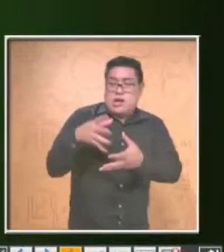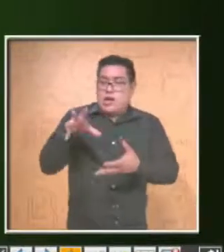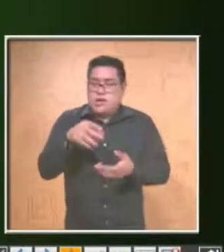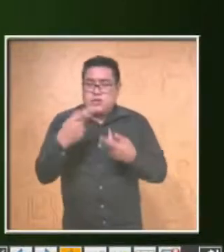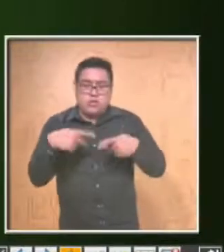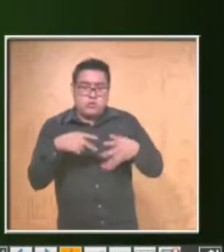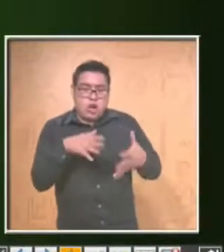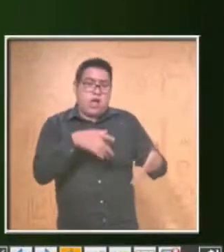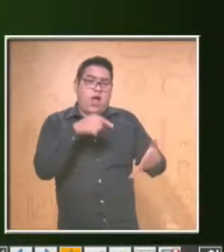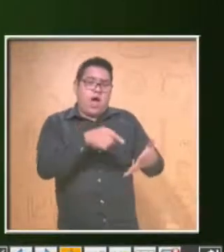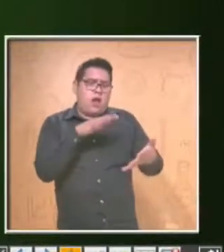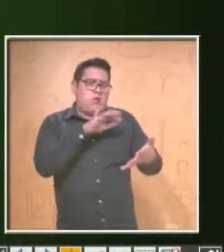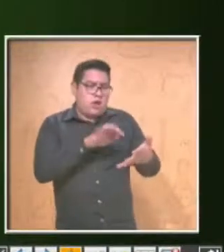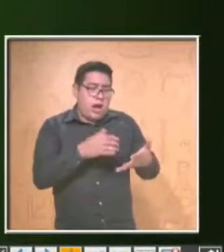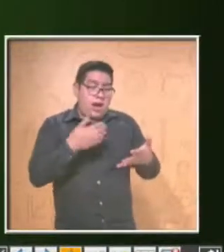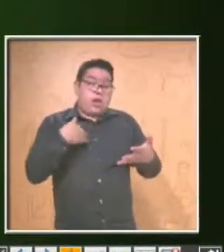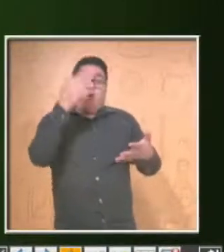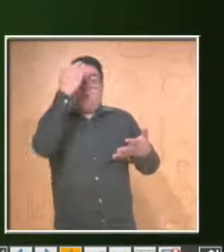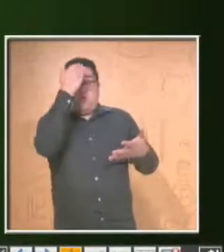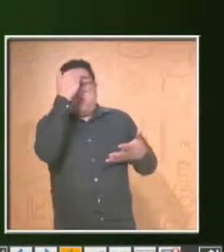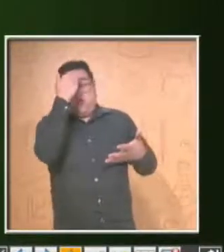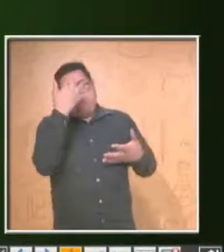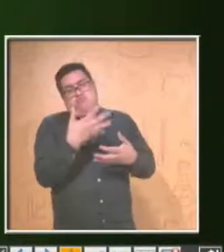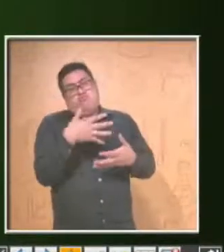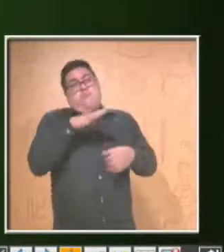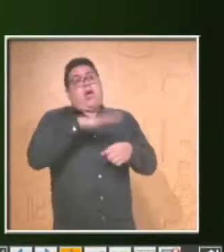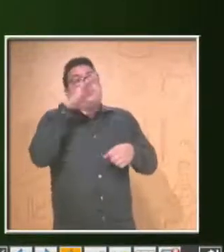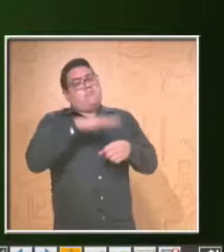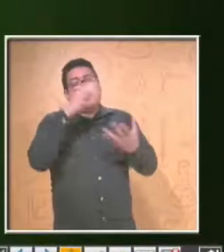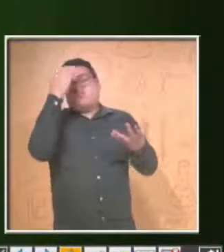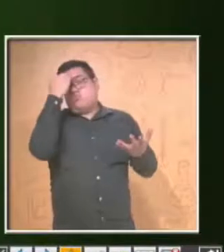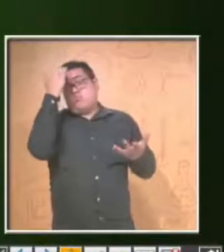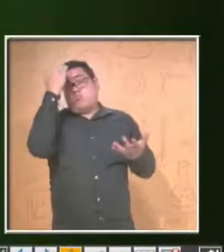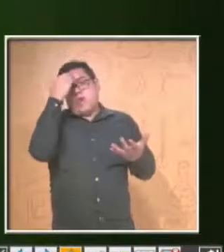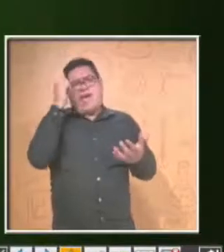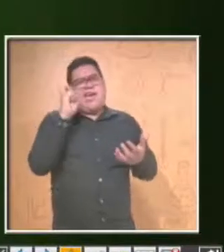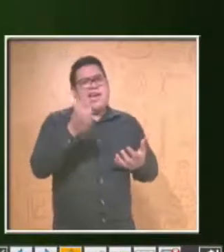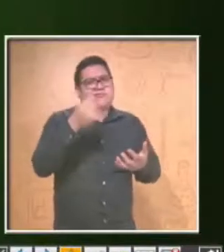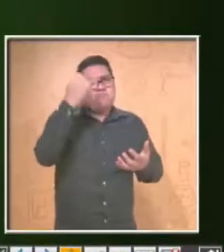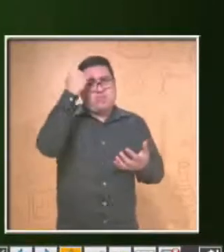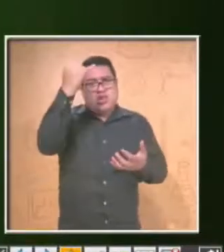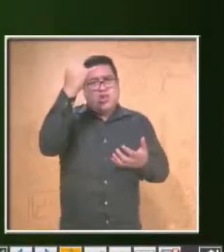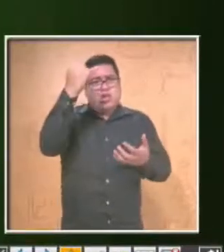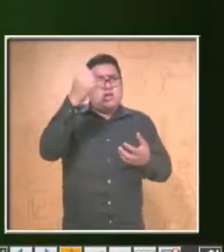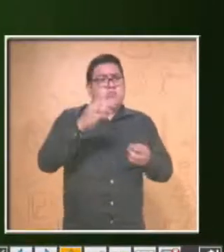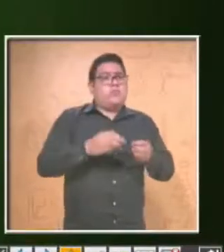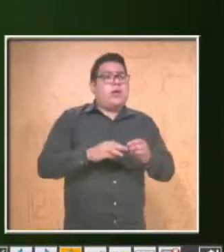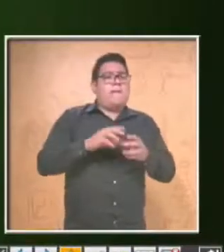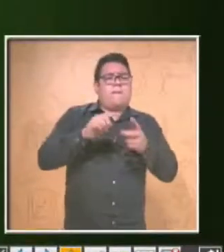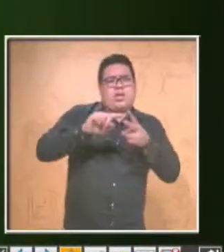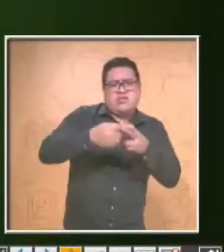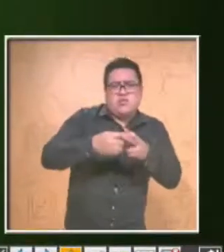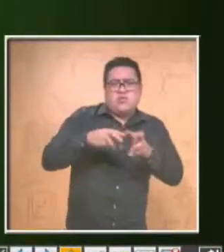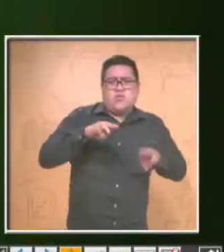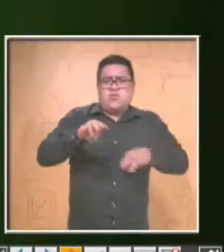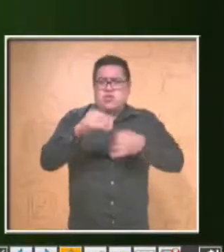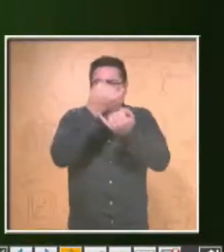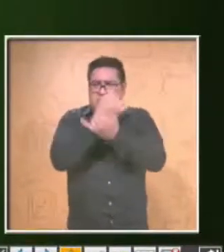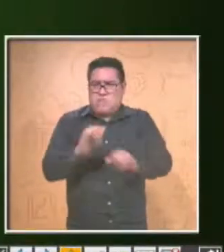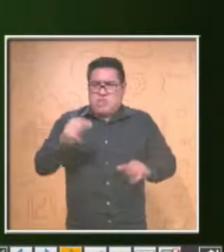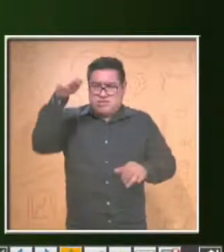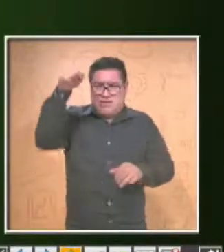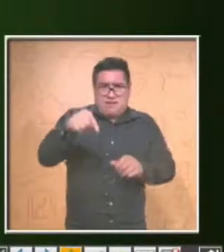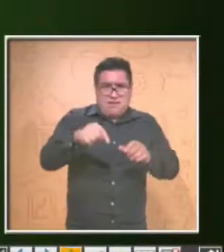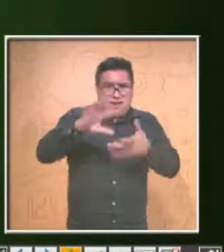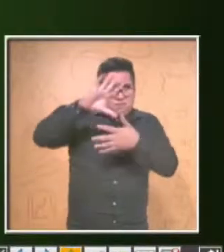esas ideas ahora al alcance. Las ideas ilustradas motivaron los movimientos de independencia en América, y no